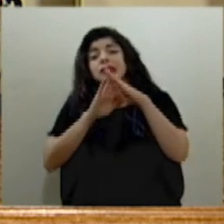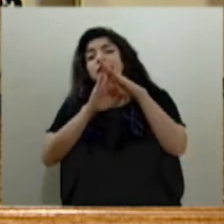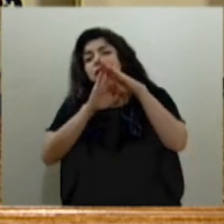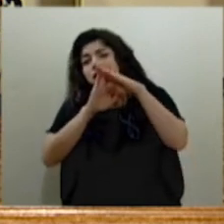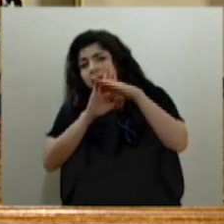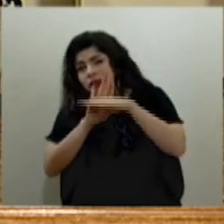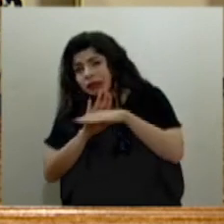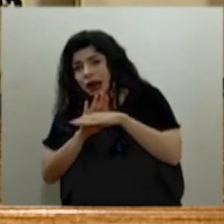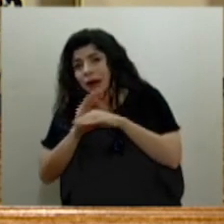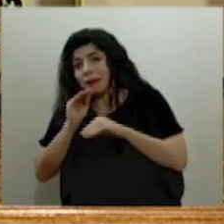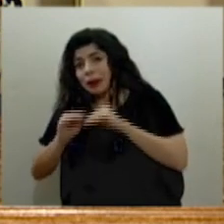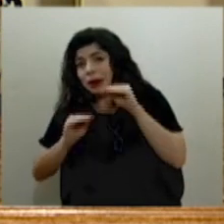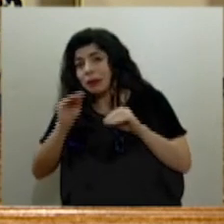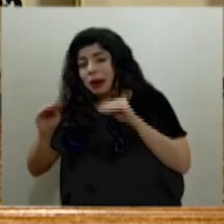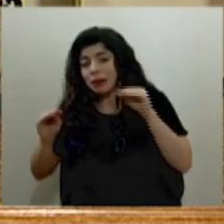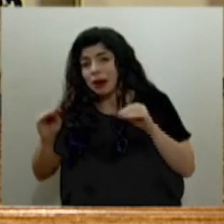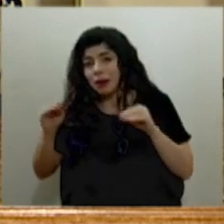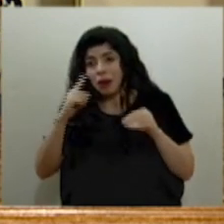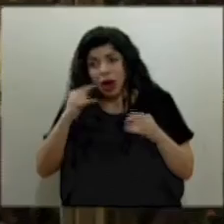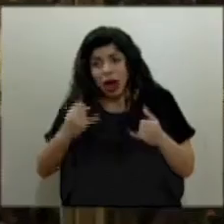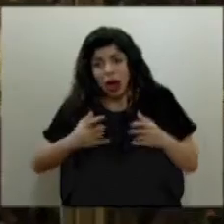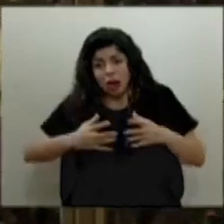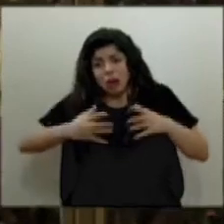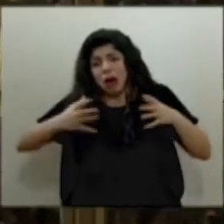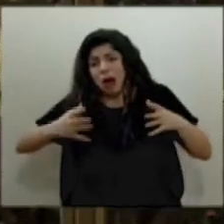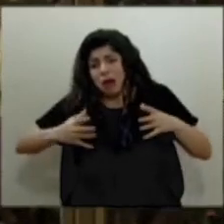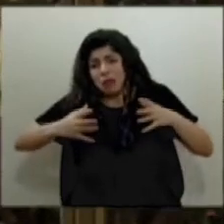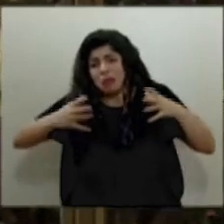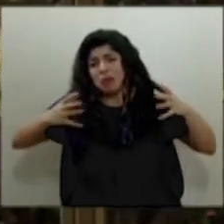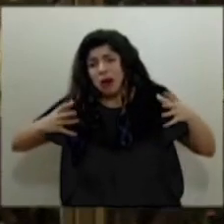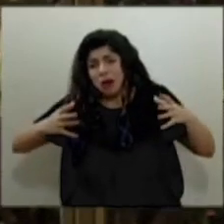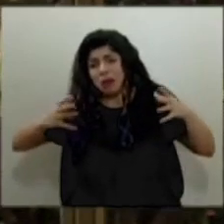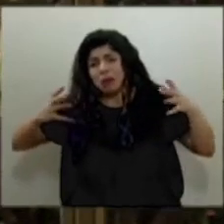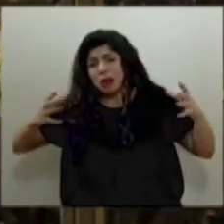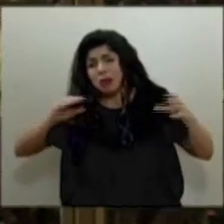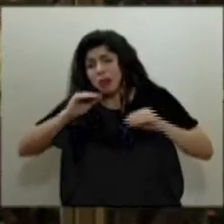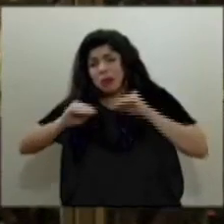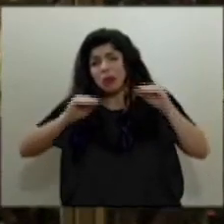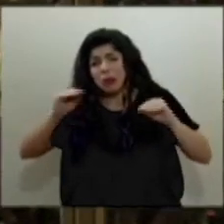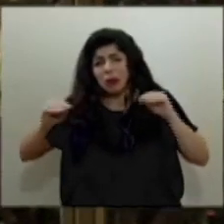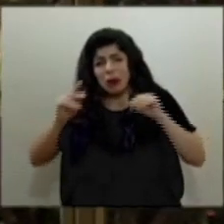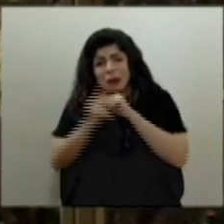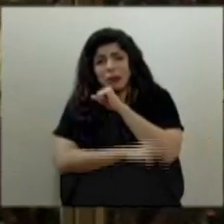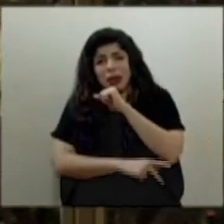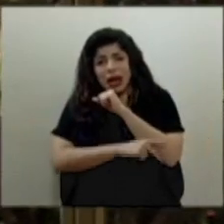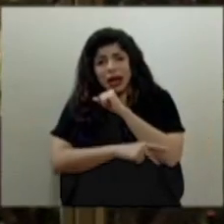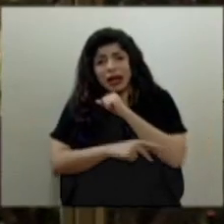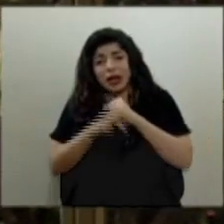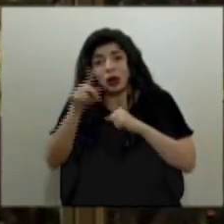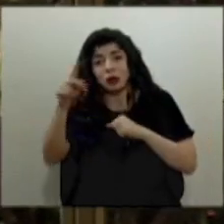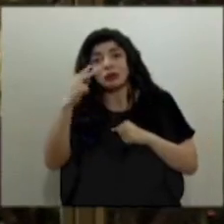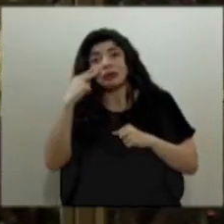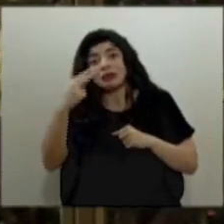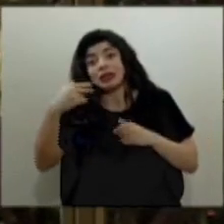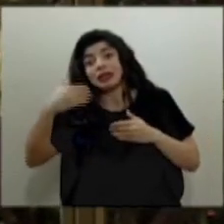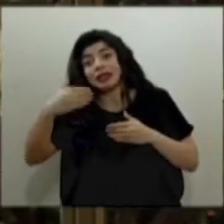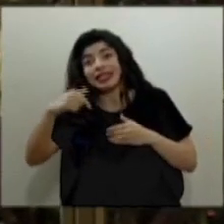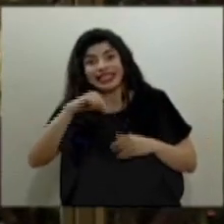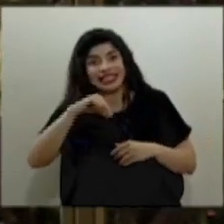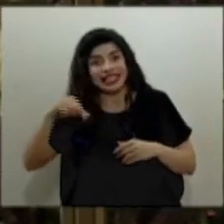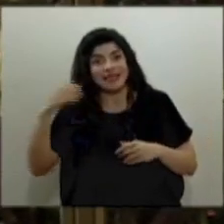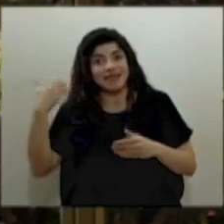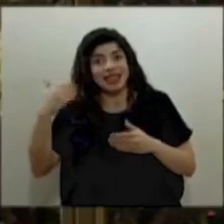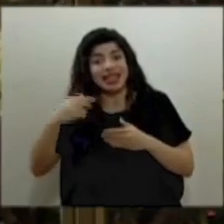tasa de contagio, de la expansión de la tasa de contagios en el país como lo han venido pronosticando en esta última